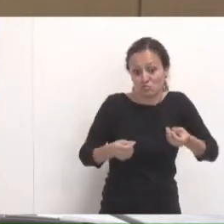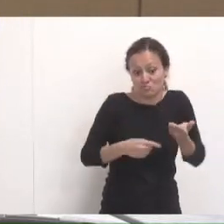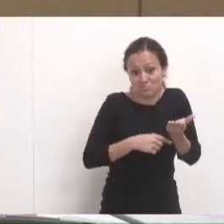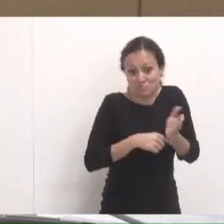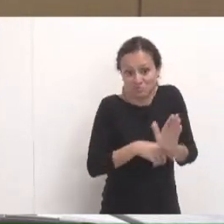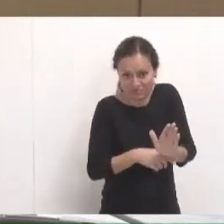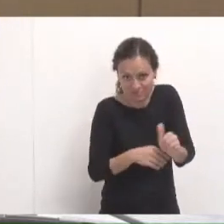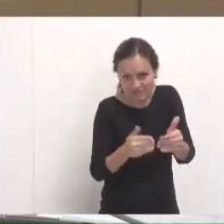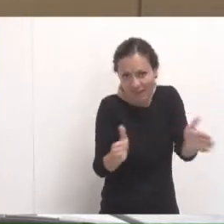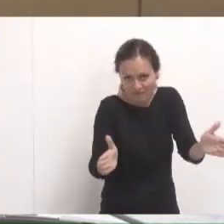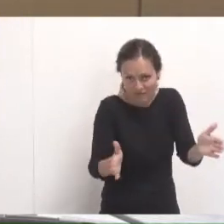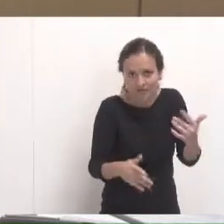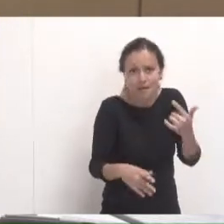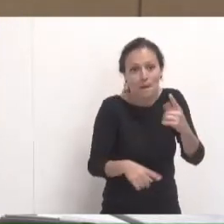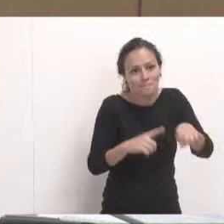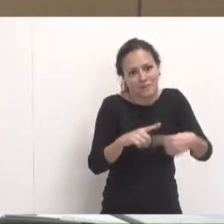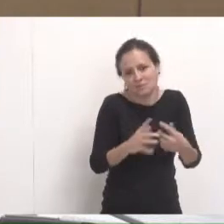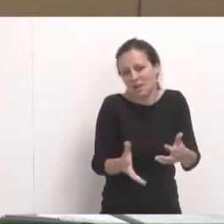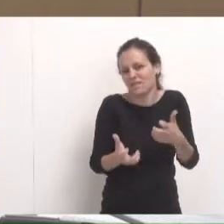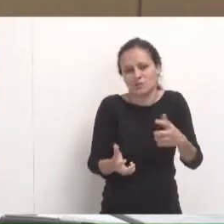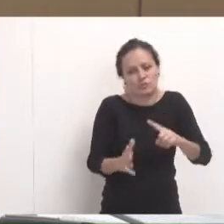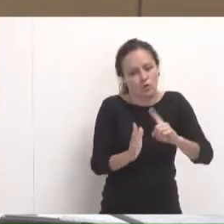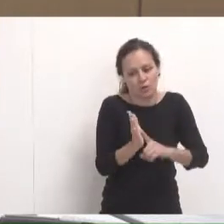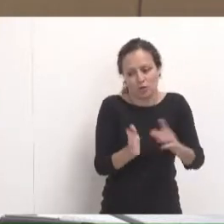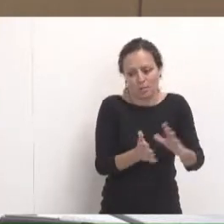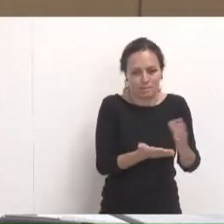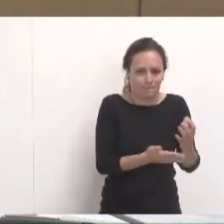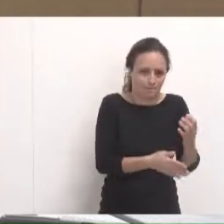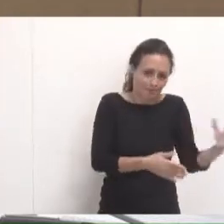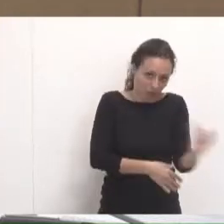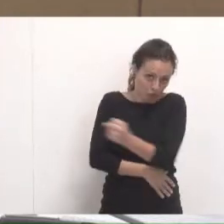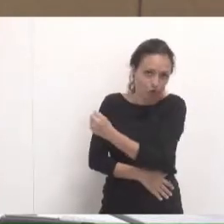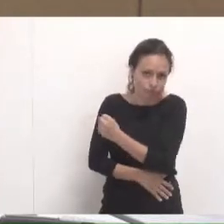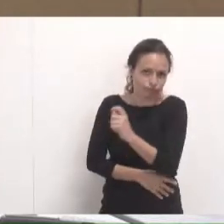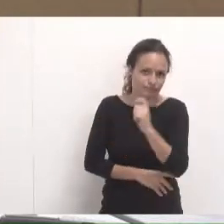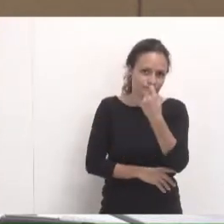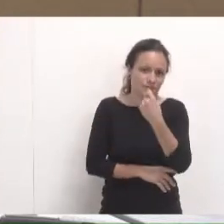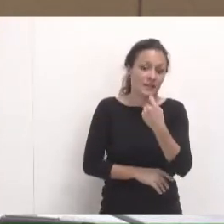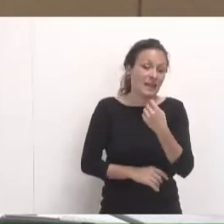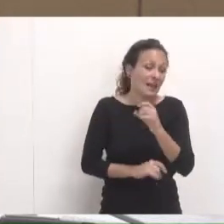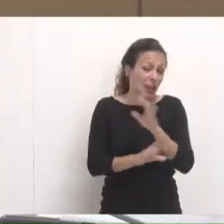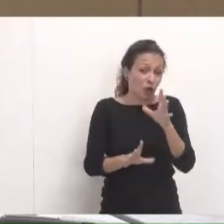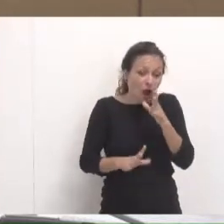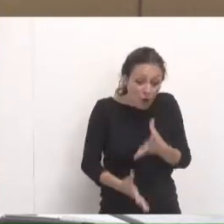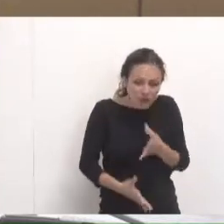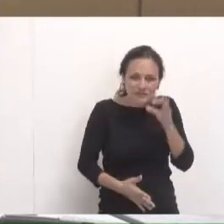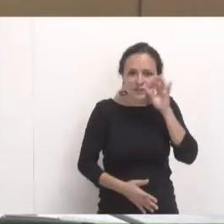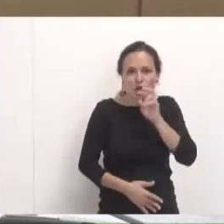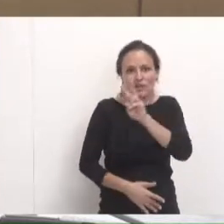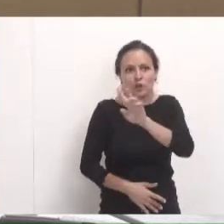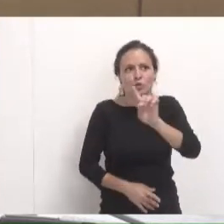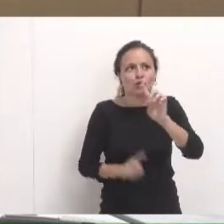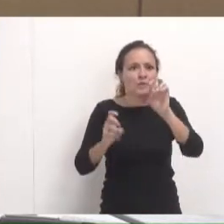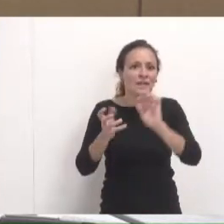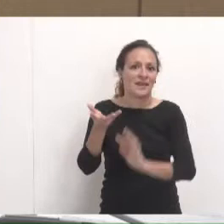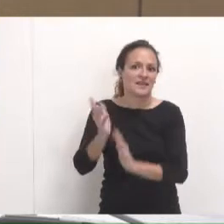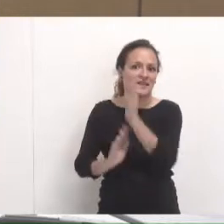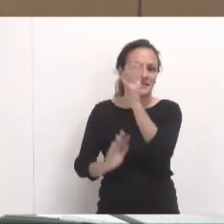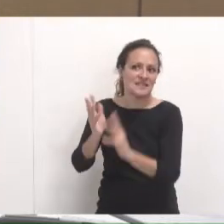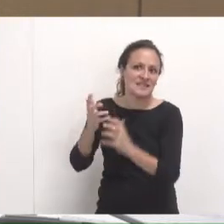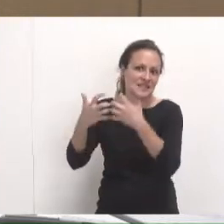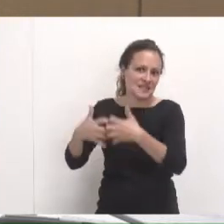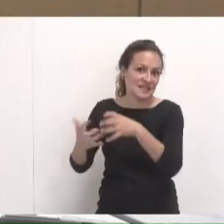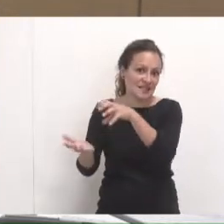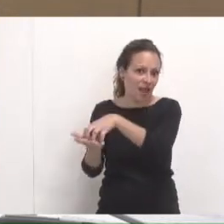podamos obtener todos los beneficios. Está claro que en el siglo XXI apostar por la incineración yo creo que ha quedado